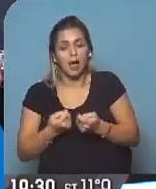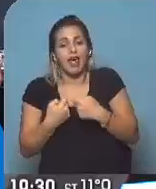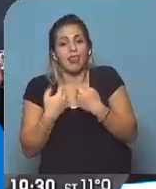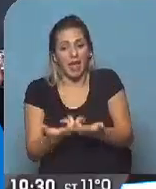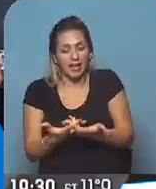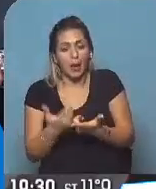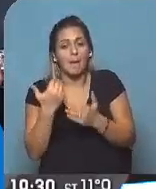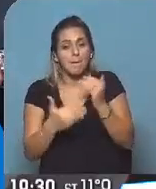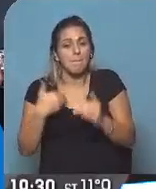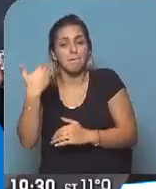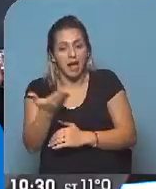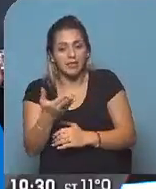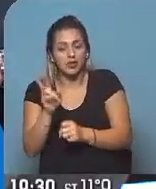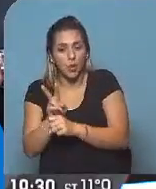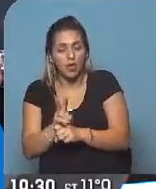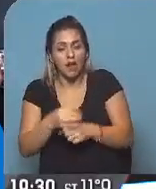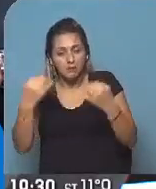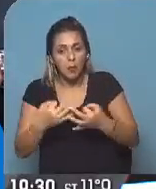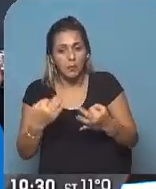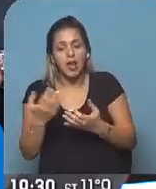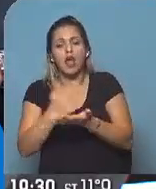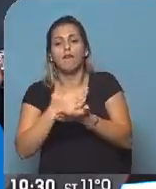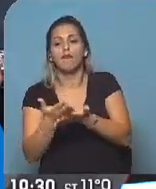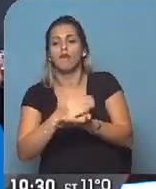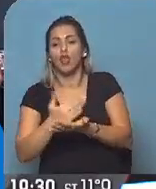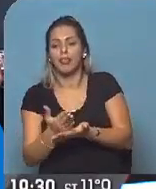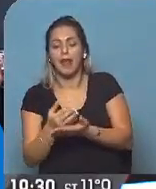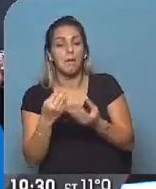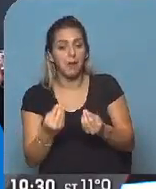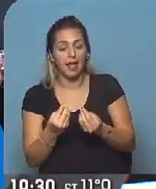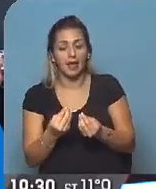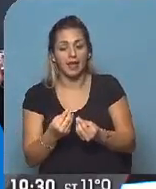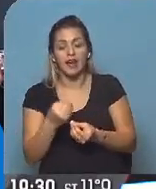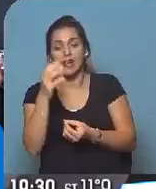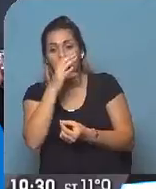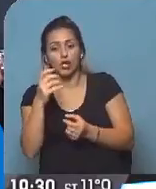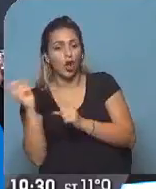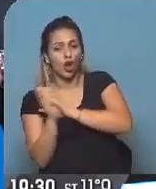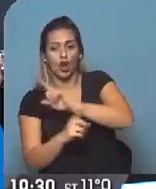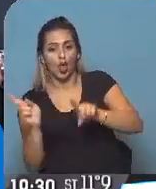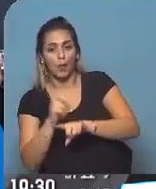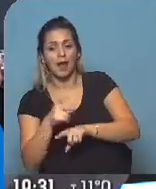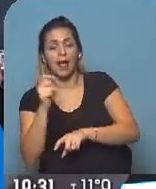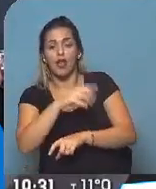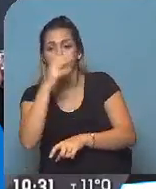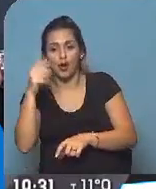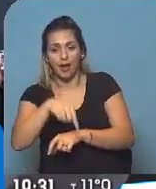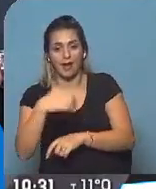más eficiente en la frontera para impedir que los narcotraficantes puedan entrar la droga al país.